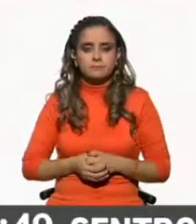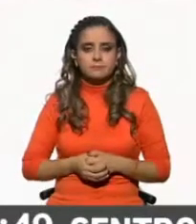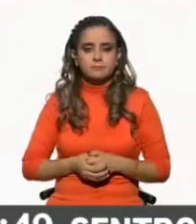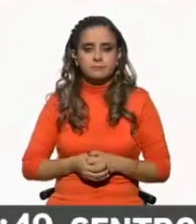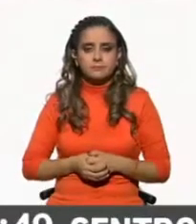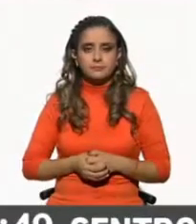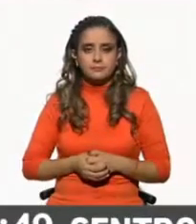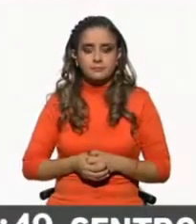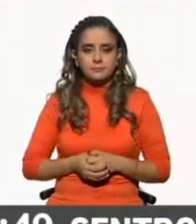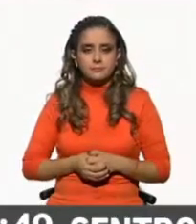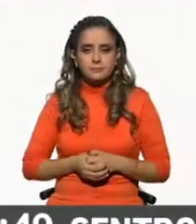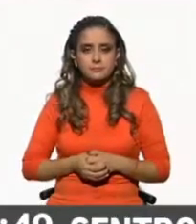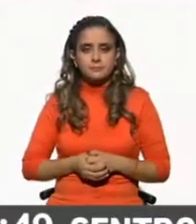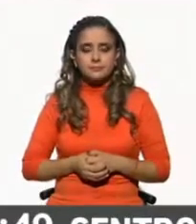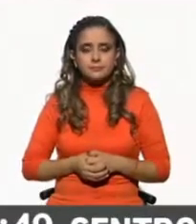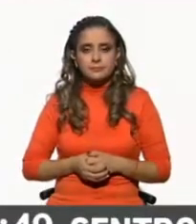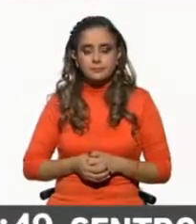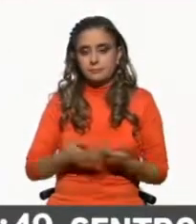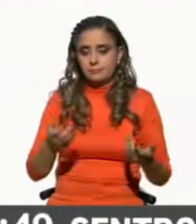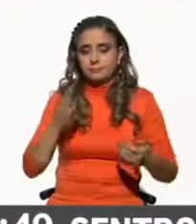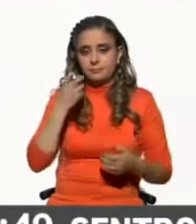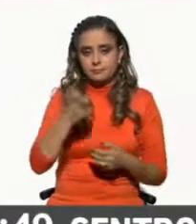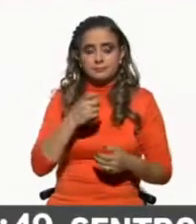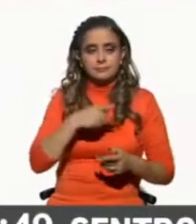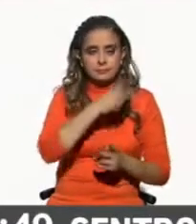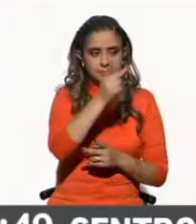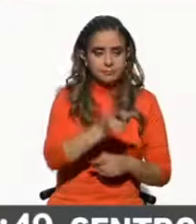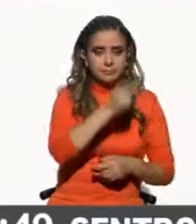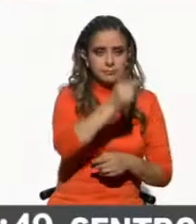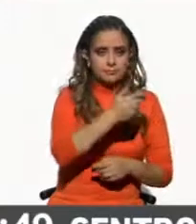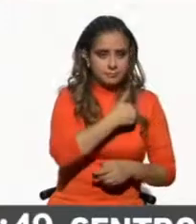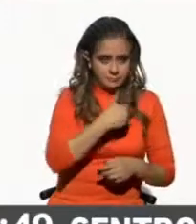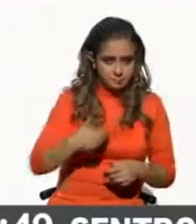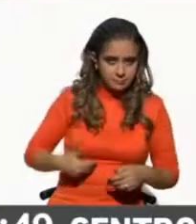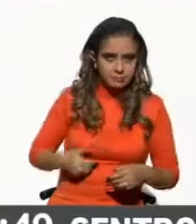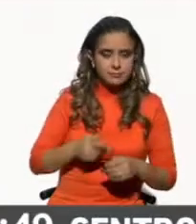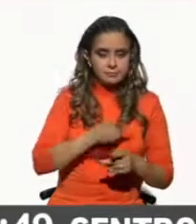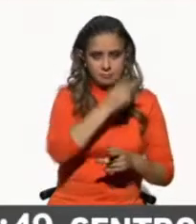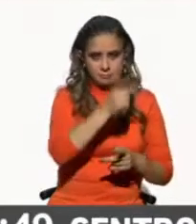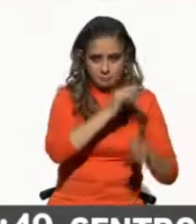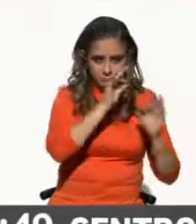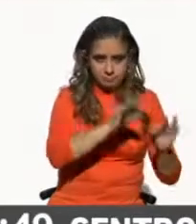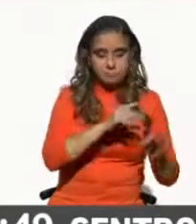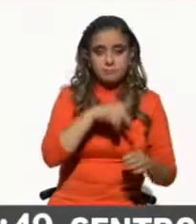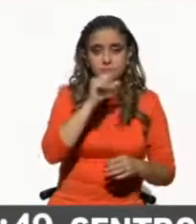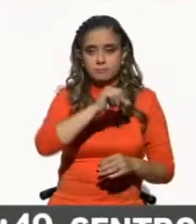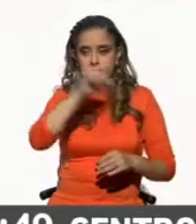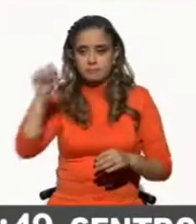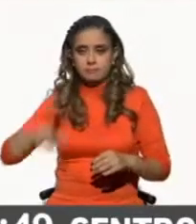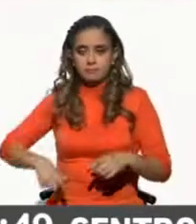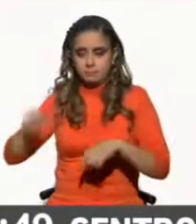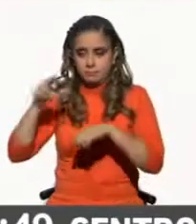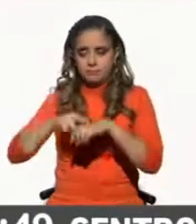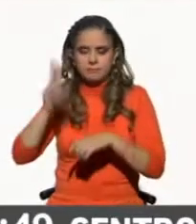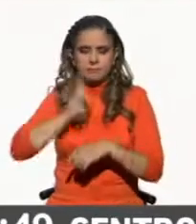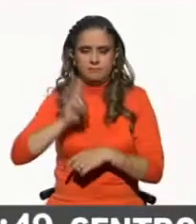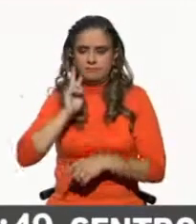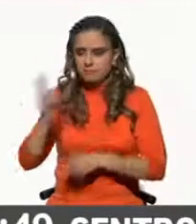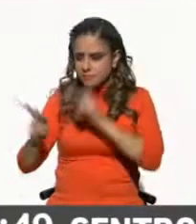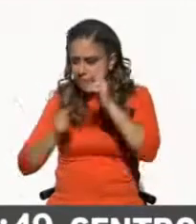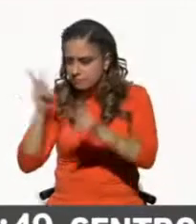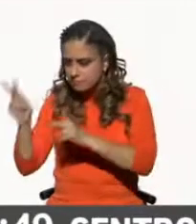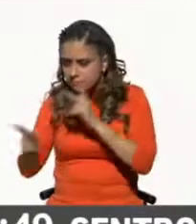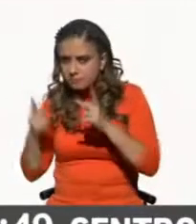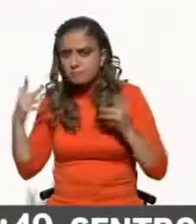presidente era una pregunta asistida y aquí era una pregunta espontánea, y también por eso se notan parte de